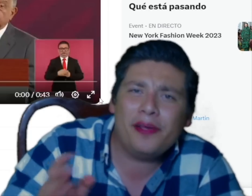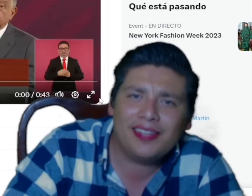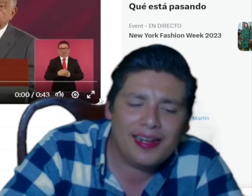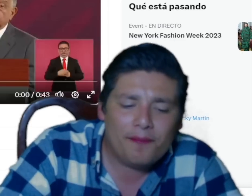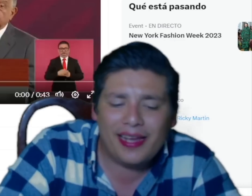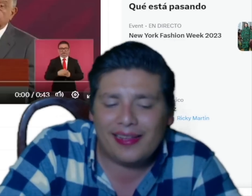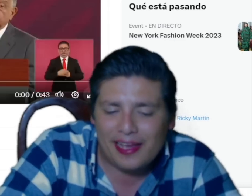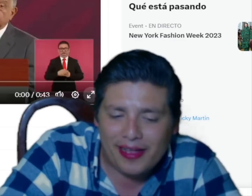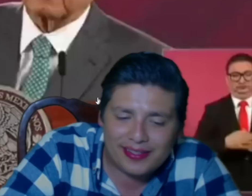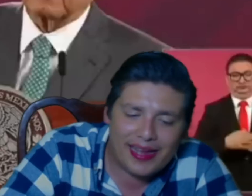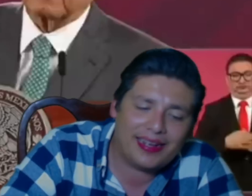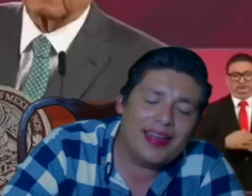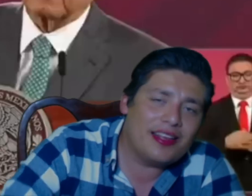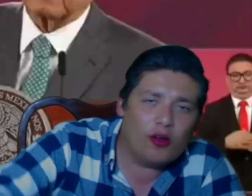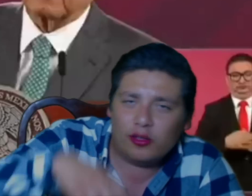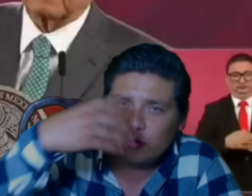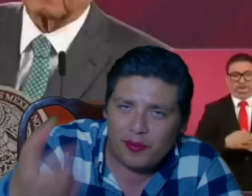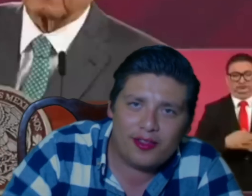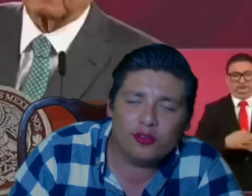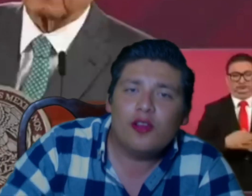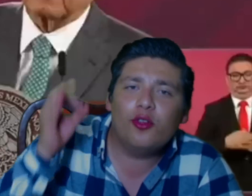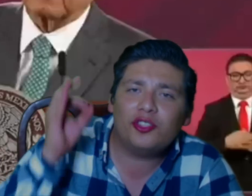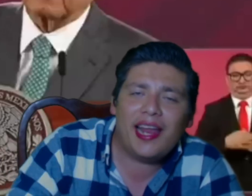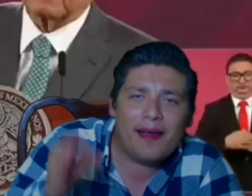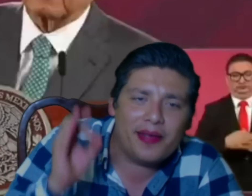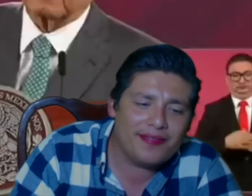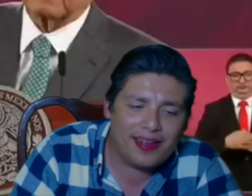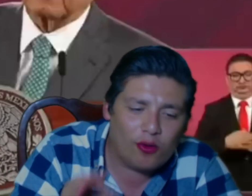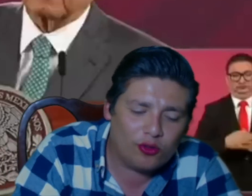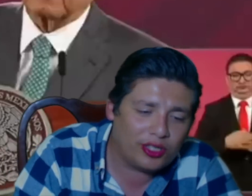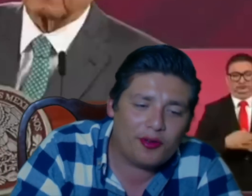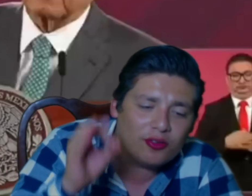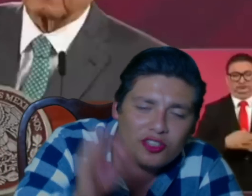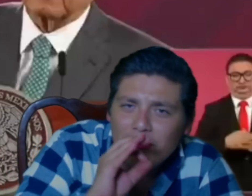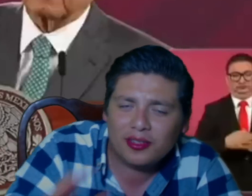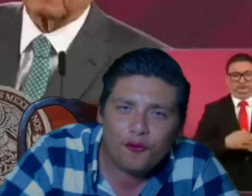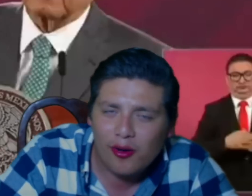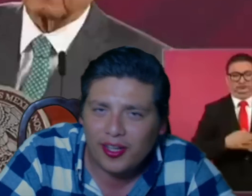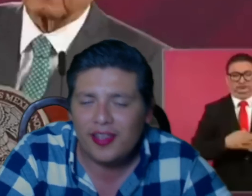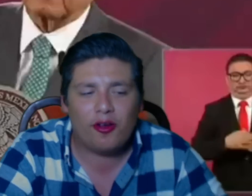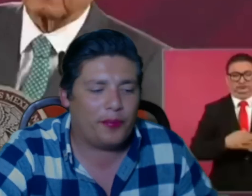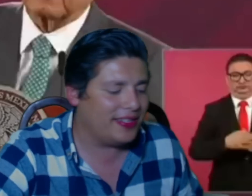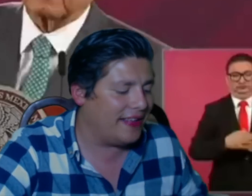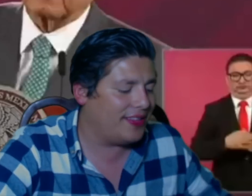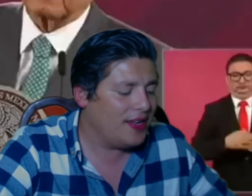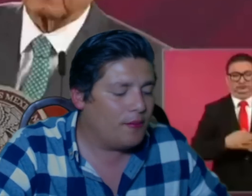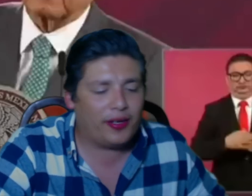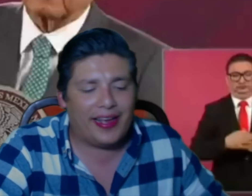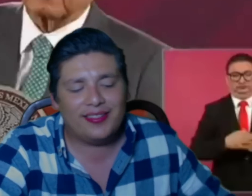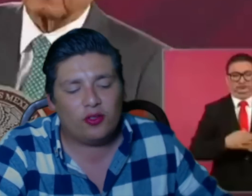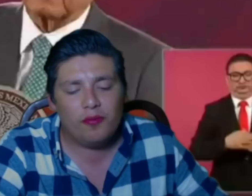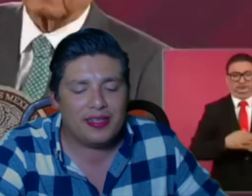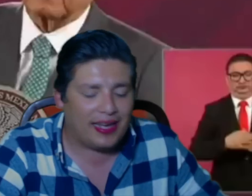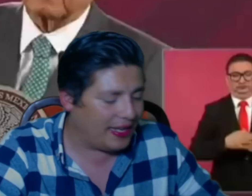a pesar de que TV Azteca y otros medios nos quieran vender lo contrario. Escuchemos qué fue lo que dijo el presidente,